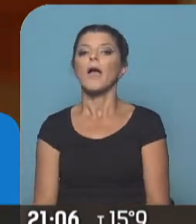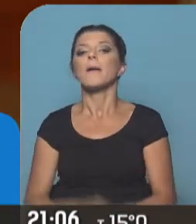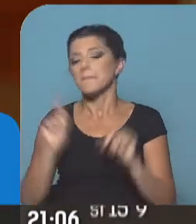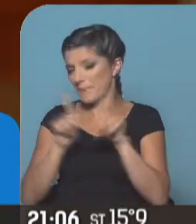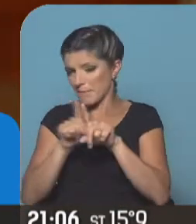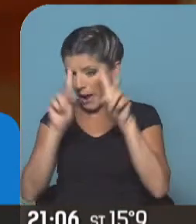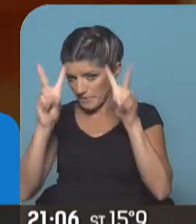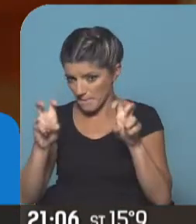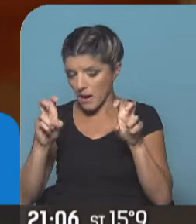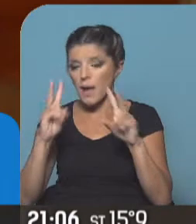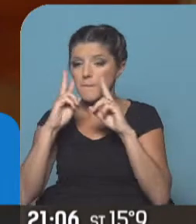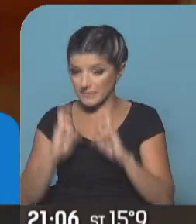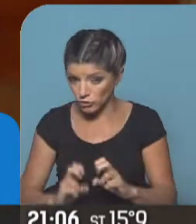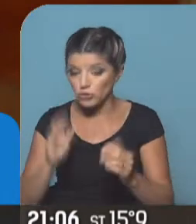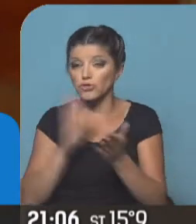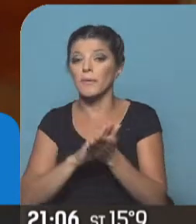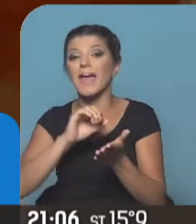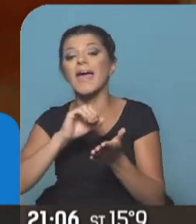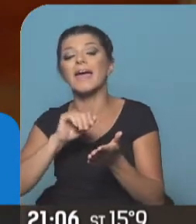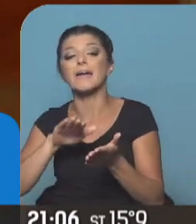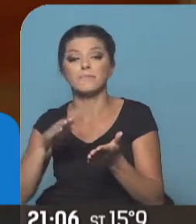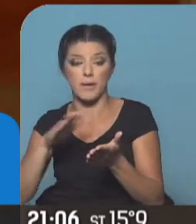Estado, en cerca de